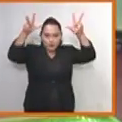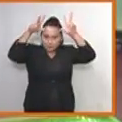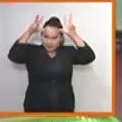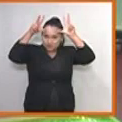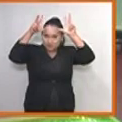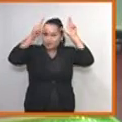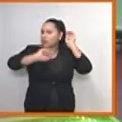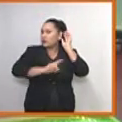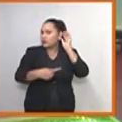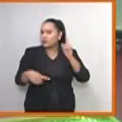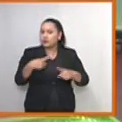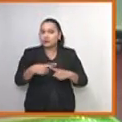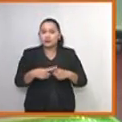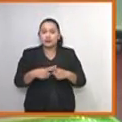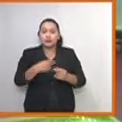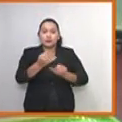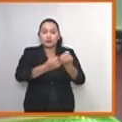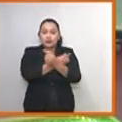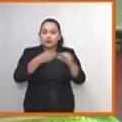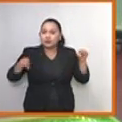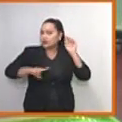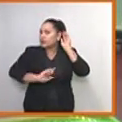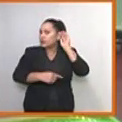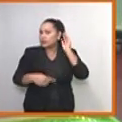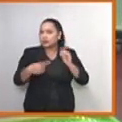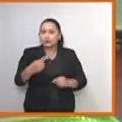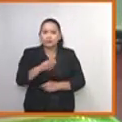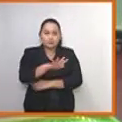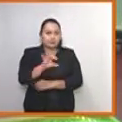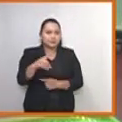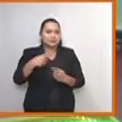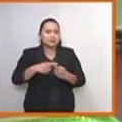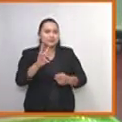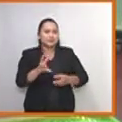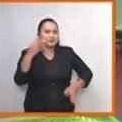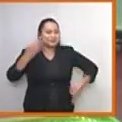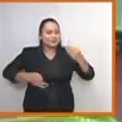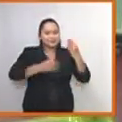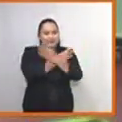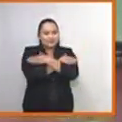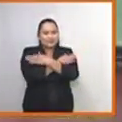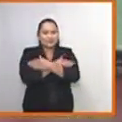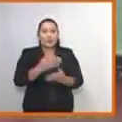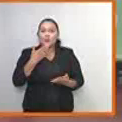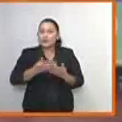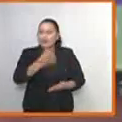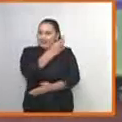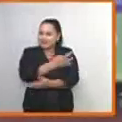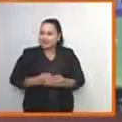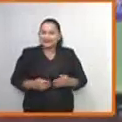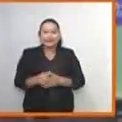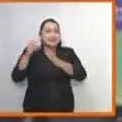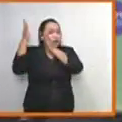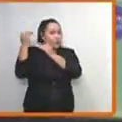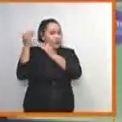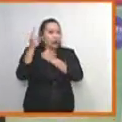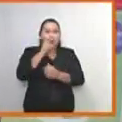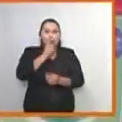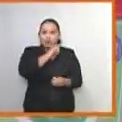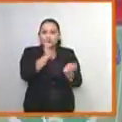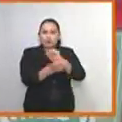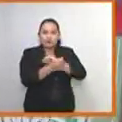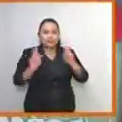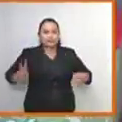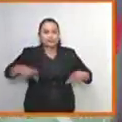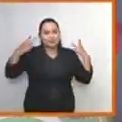Para Multi X es jugada gratis. Para más uno es 58 más 6. Muchas felicidades, les deseo una feliz tarde. Llenos de esperanza, Loto